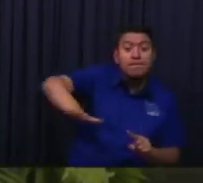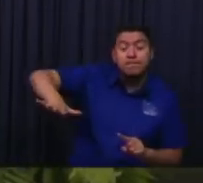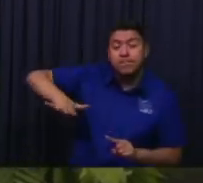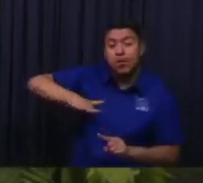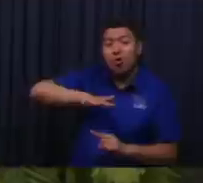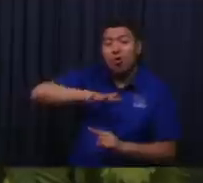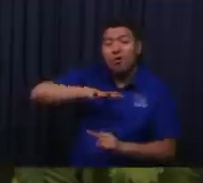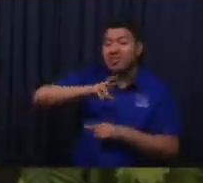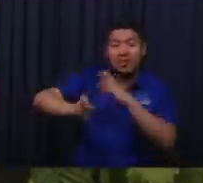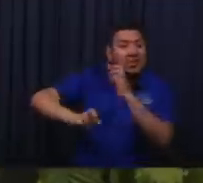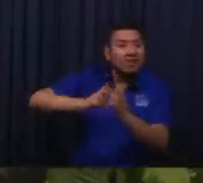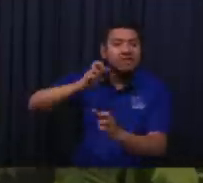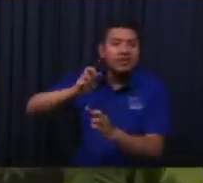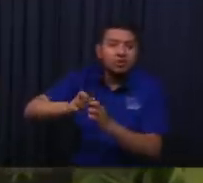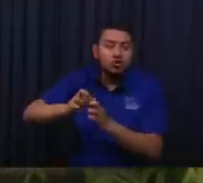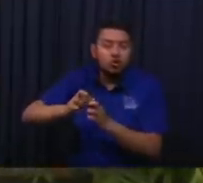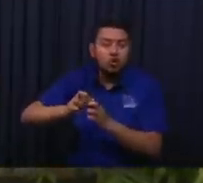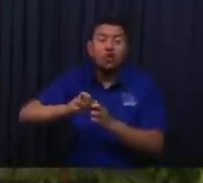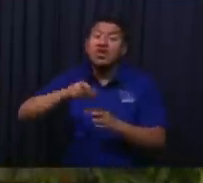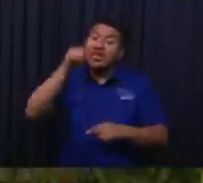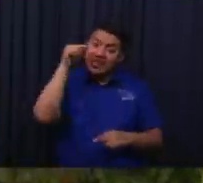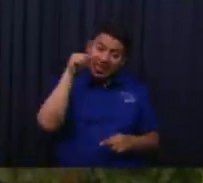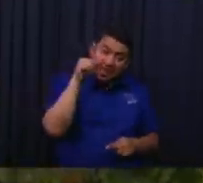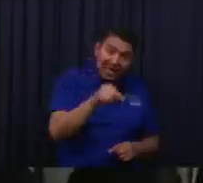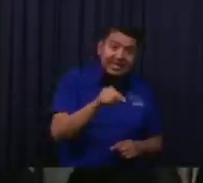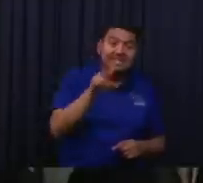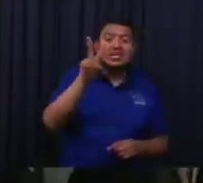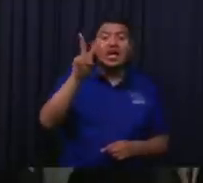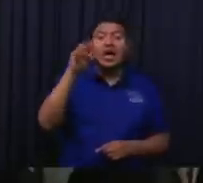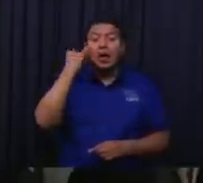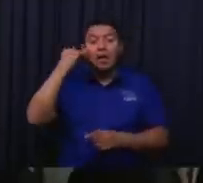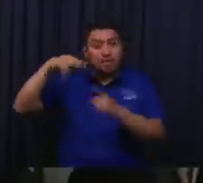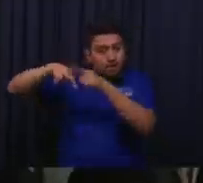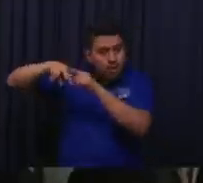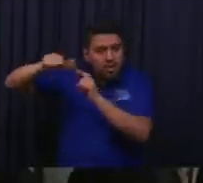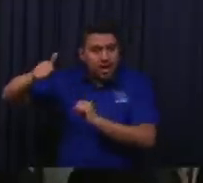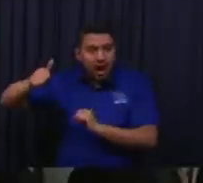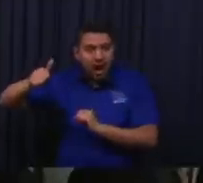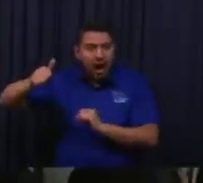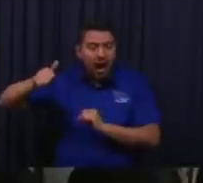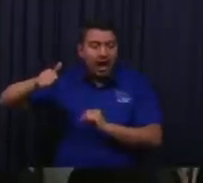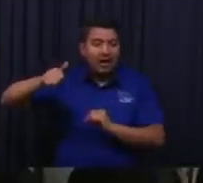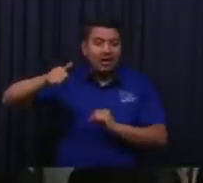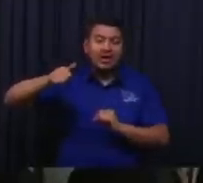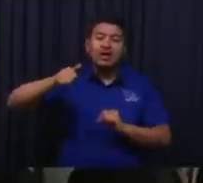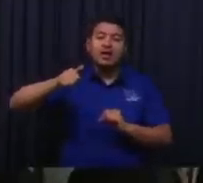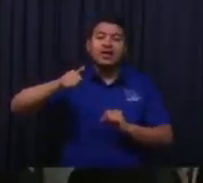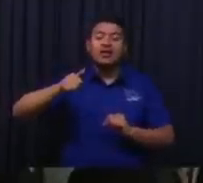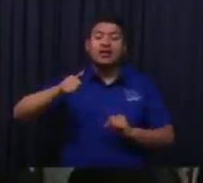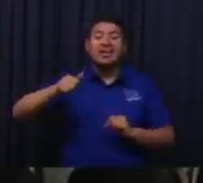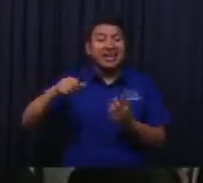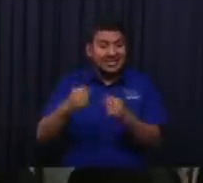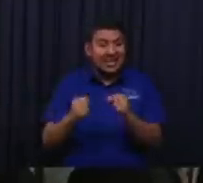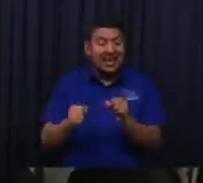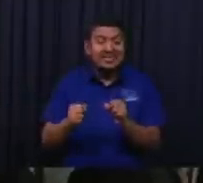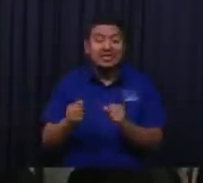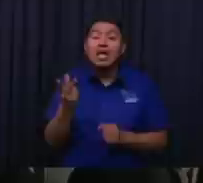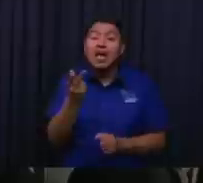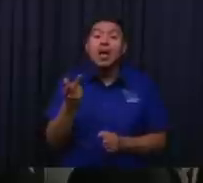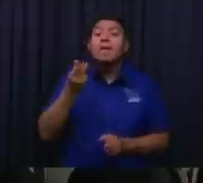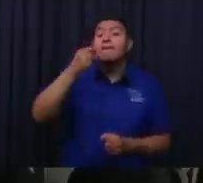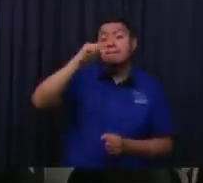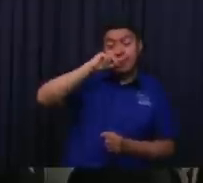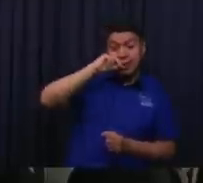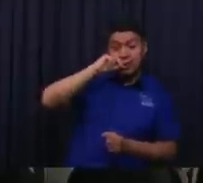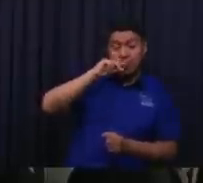ahí va a ayudarnos a beber, a beber perfección. Ah, se lo voy a poner de otra manera.